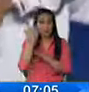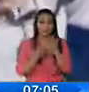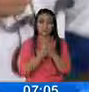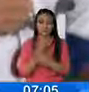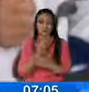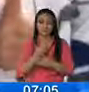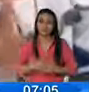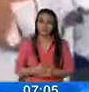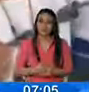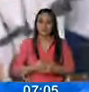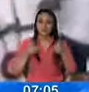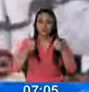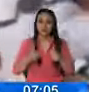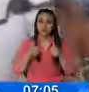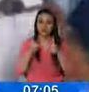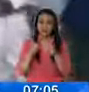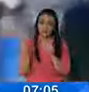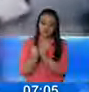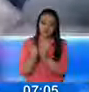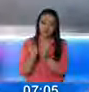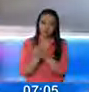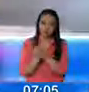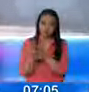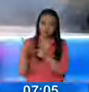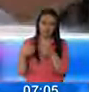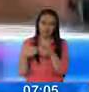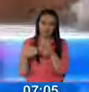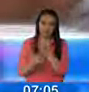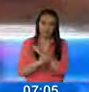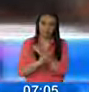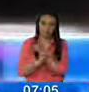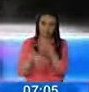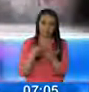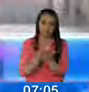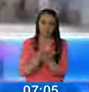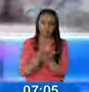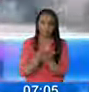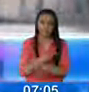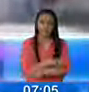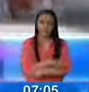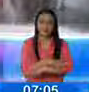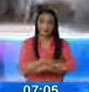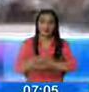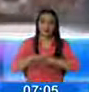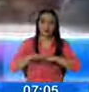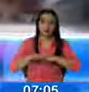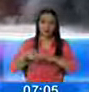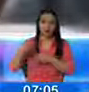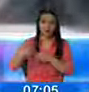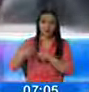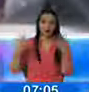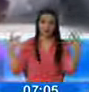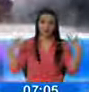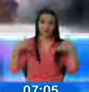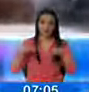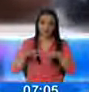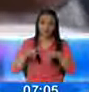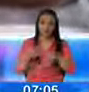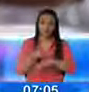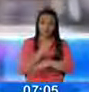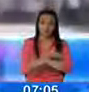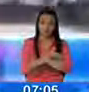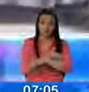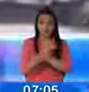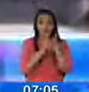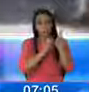aspirante Carondelet llegó junto a su esposa y su equipo de campaña hasta la provincia de Sucumbíos. Allí participó de un mitin, pero antes